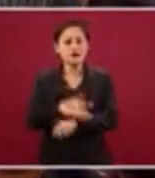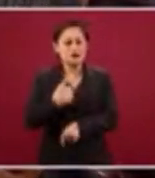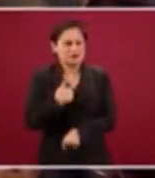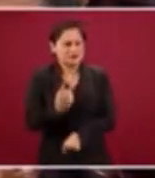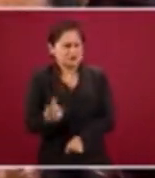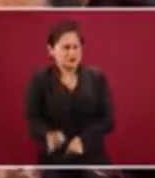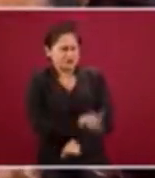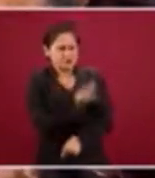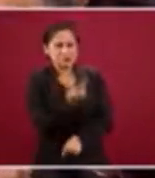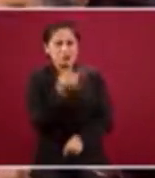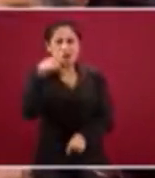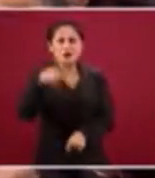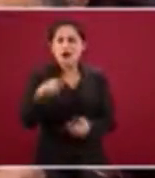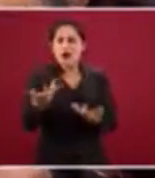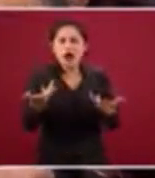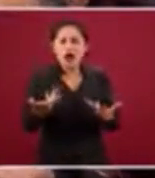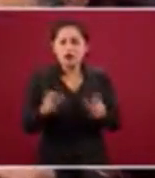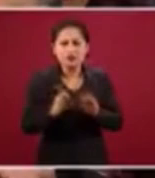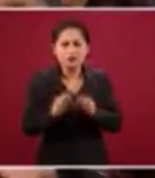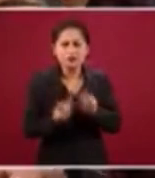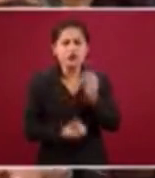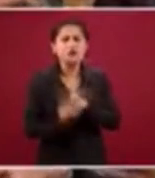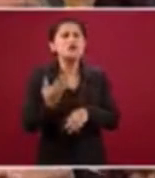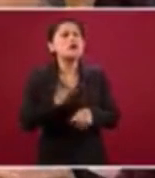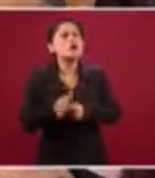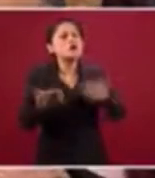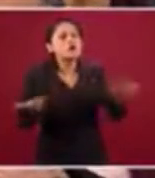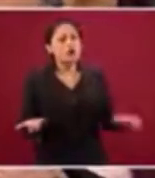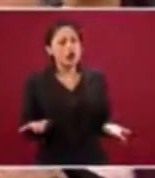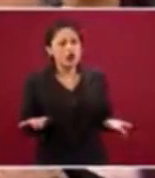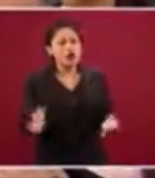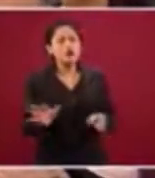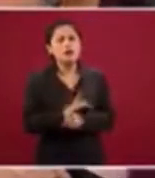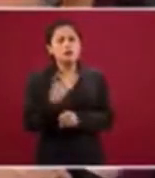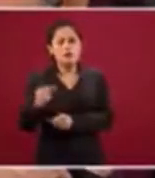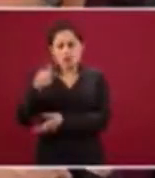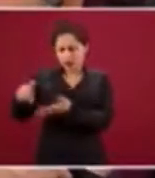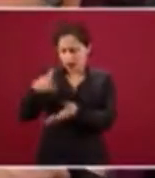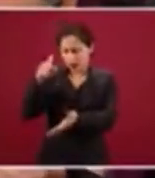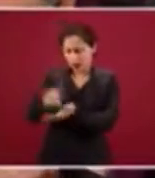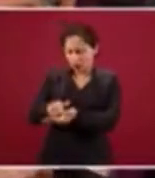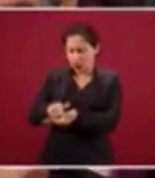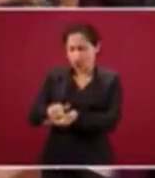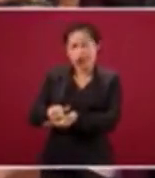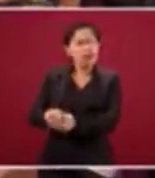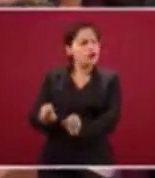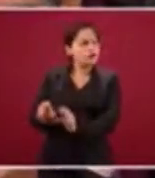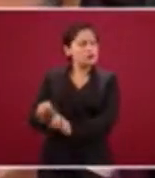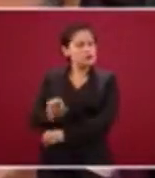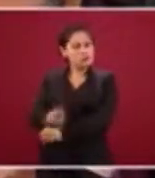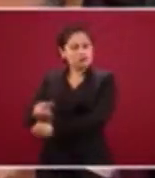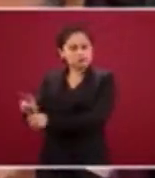la posibilidad de crear una fiscalía especializada para el tema del feminicidio y se deje